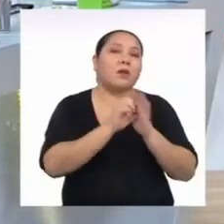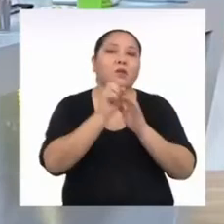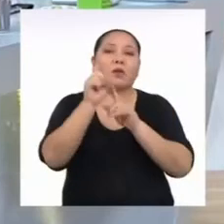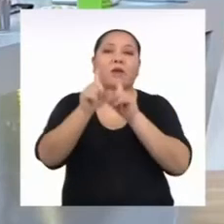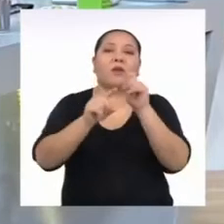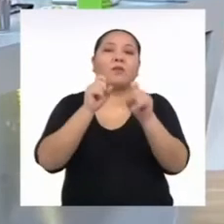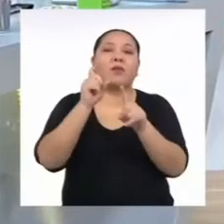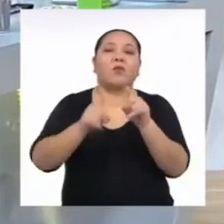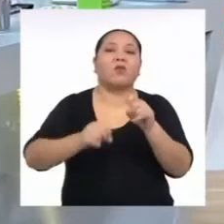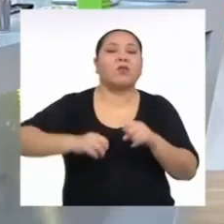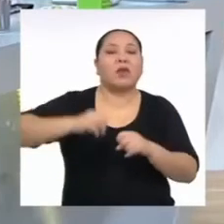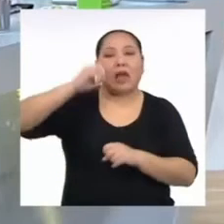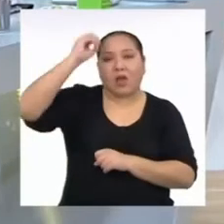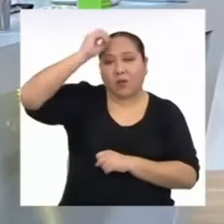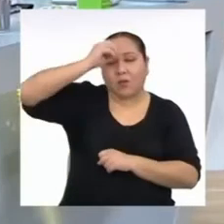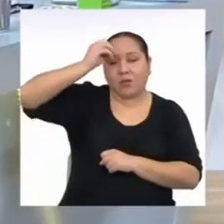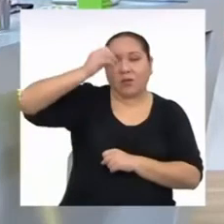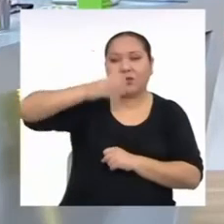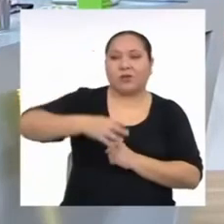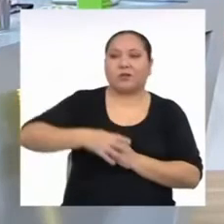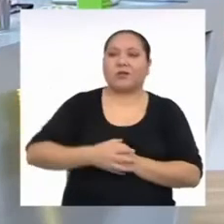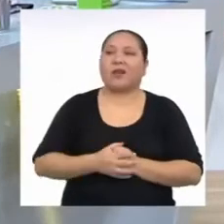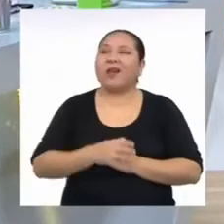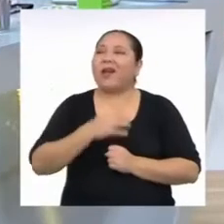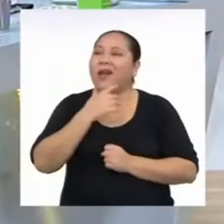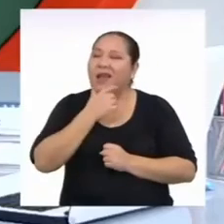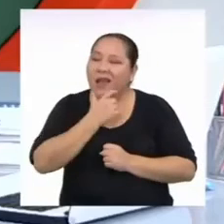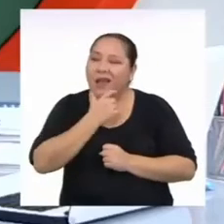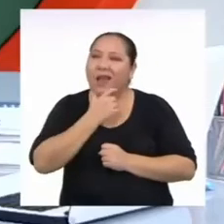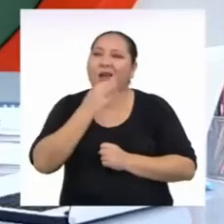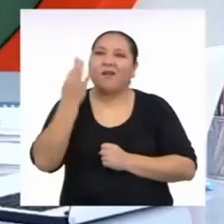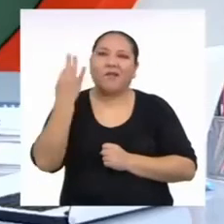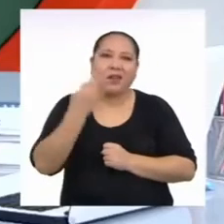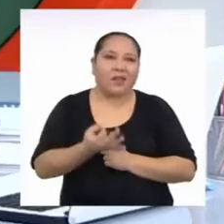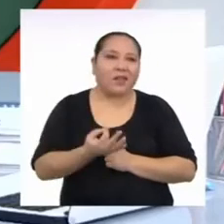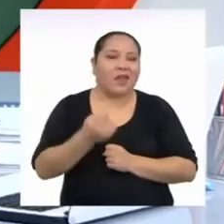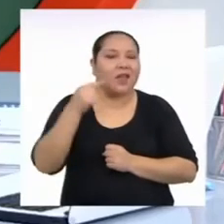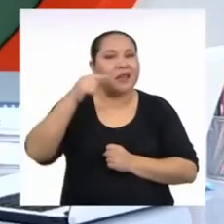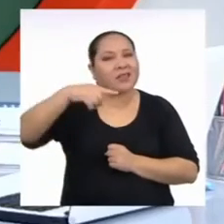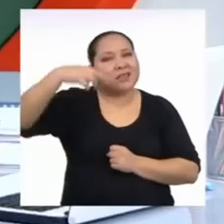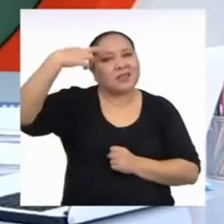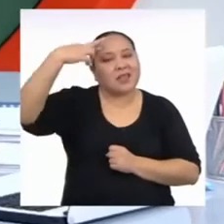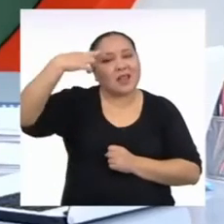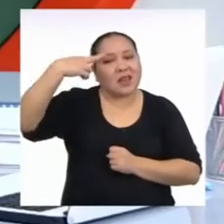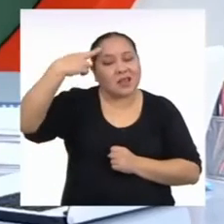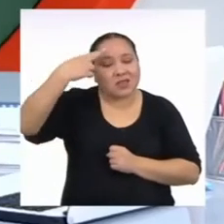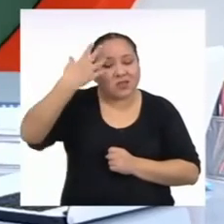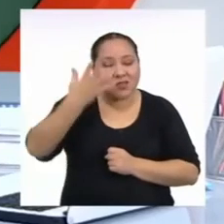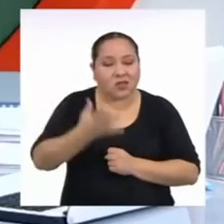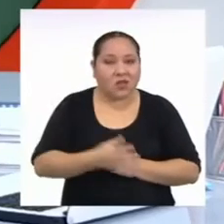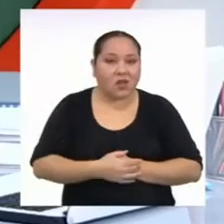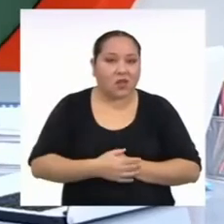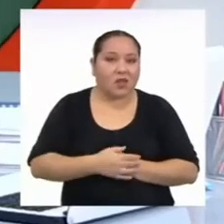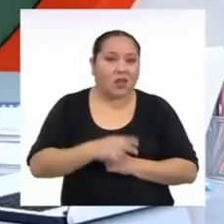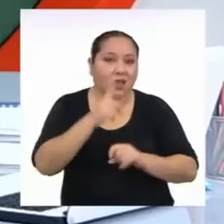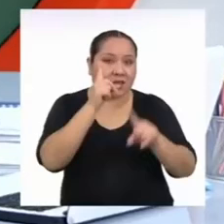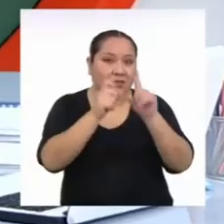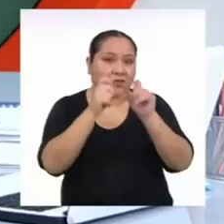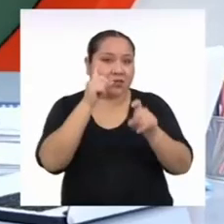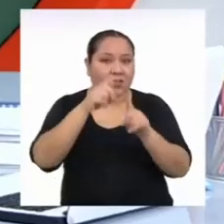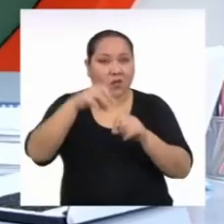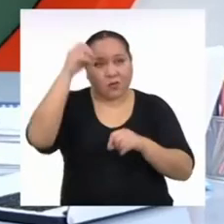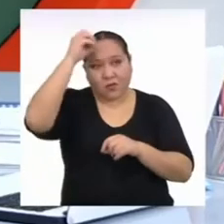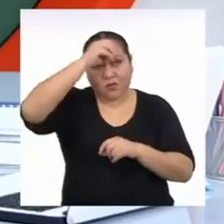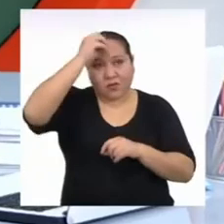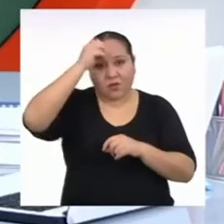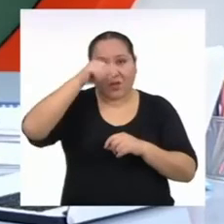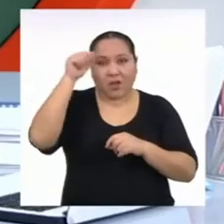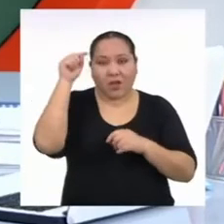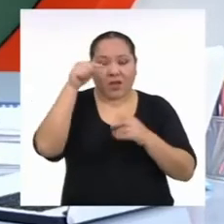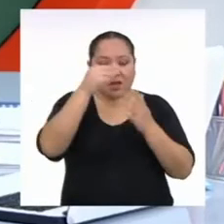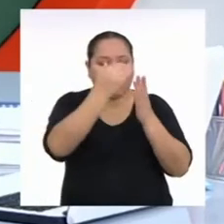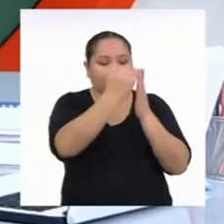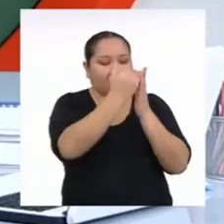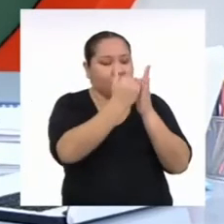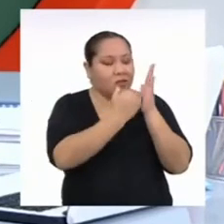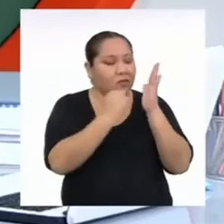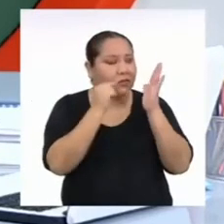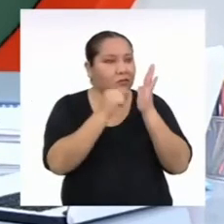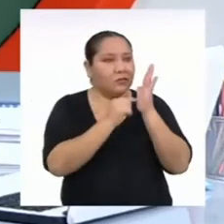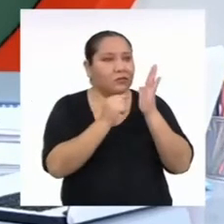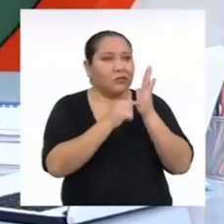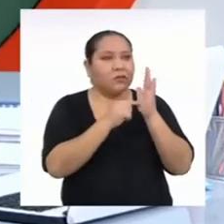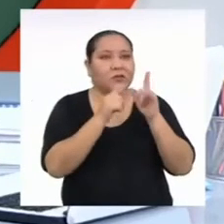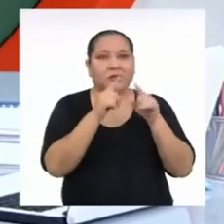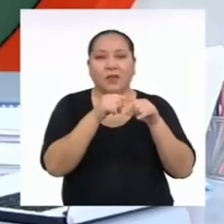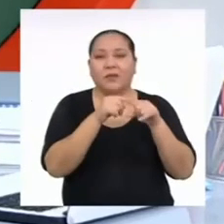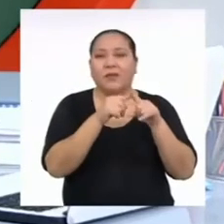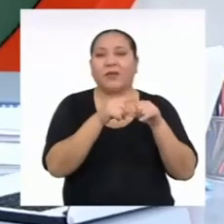opinión. ¡Ah, claro! Por eso en las encuestas de opinión siempre hay un detalle dependiendo